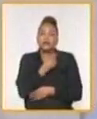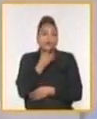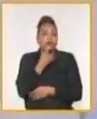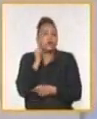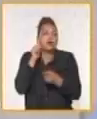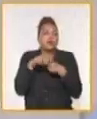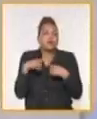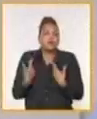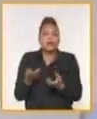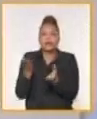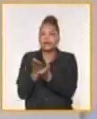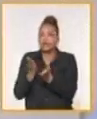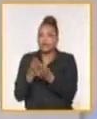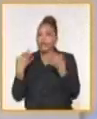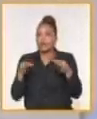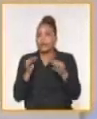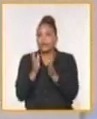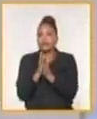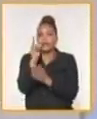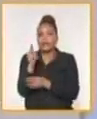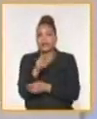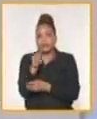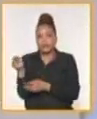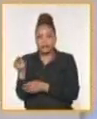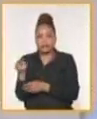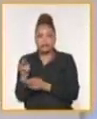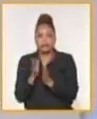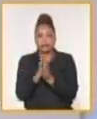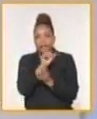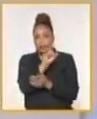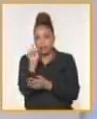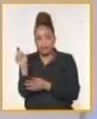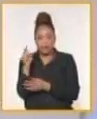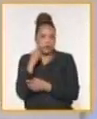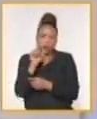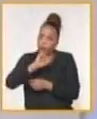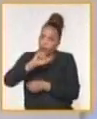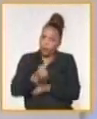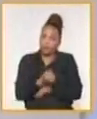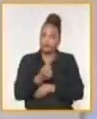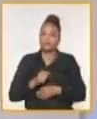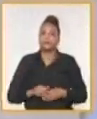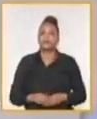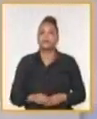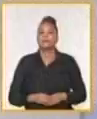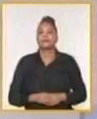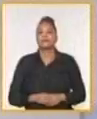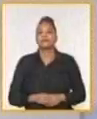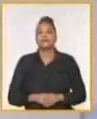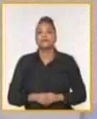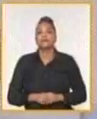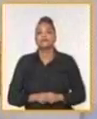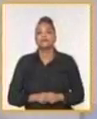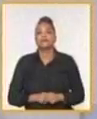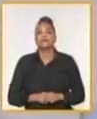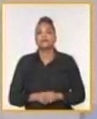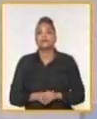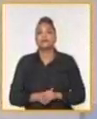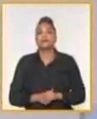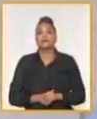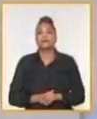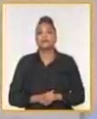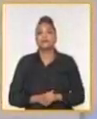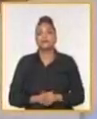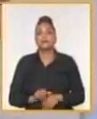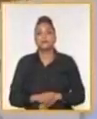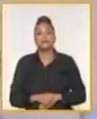los documentos religiosos. Es un dedicado a este asunto. Vamos simplificando. Entonces, logró salvar la coalición,